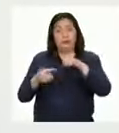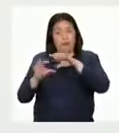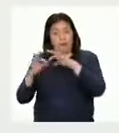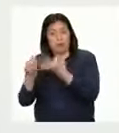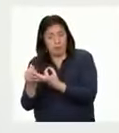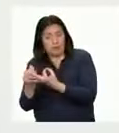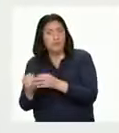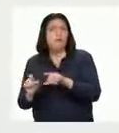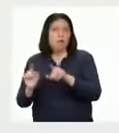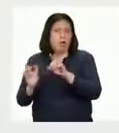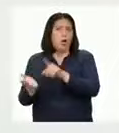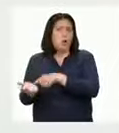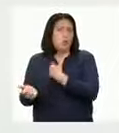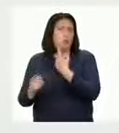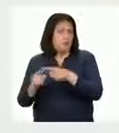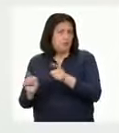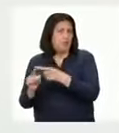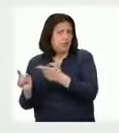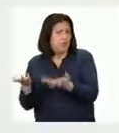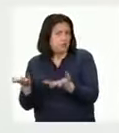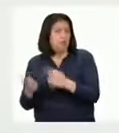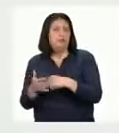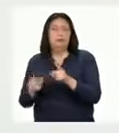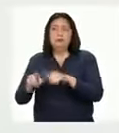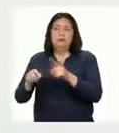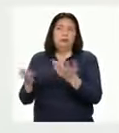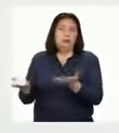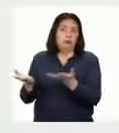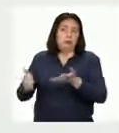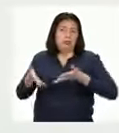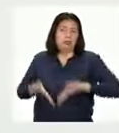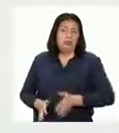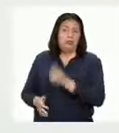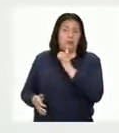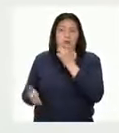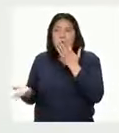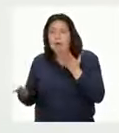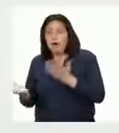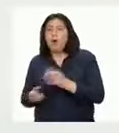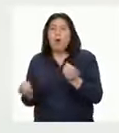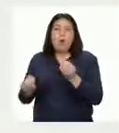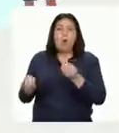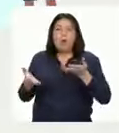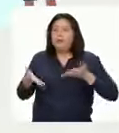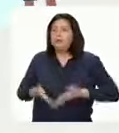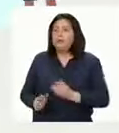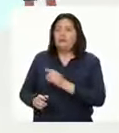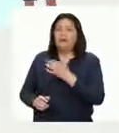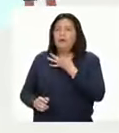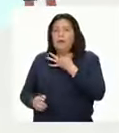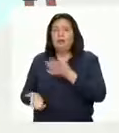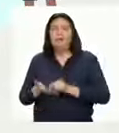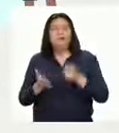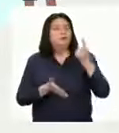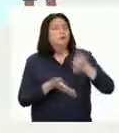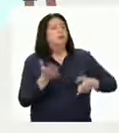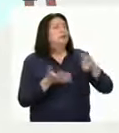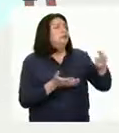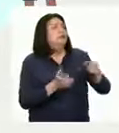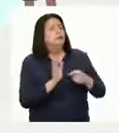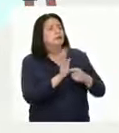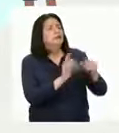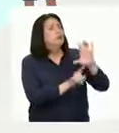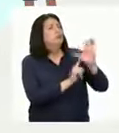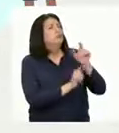pueden haber costumbres y tradiciones distintas, dependiendo del lugar de origen de nuestros padres o de nuestros abuelos. ¿Qué manifestaciones